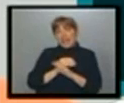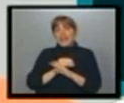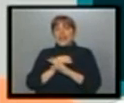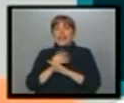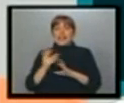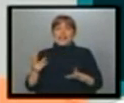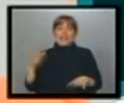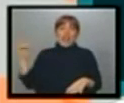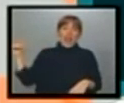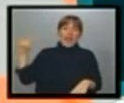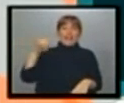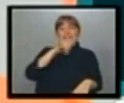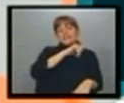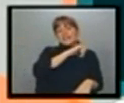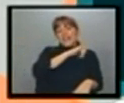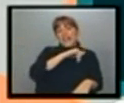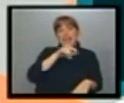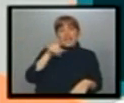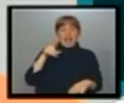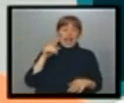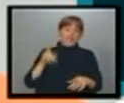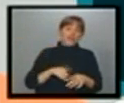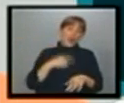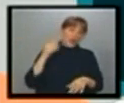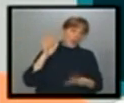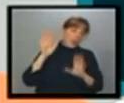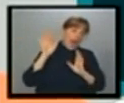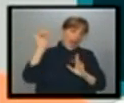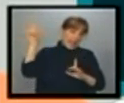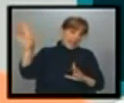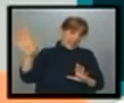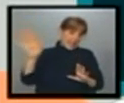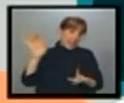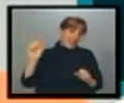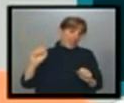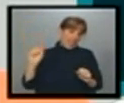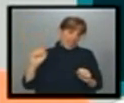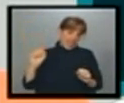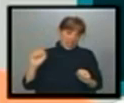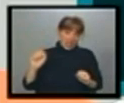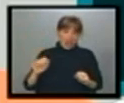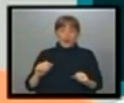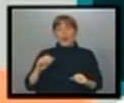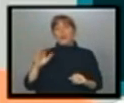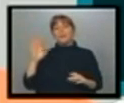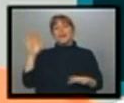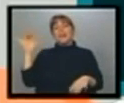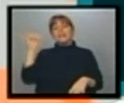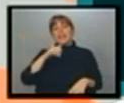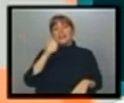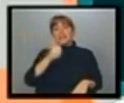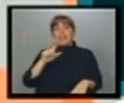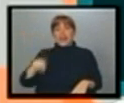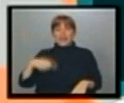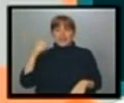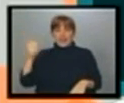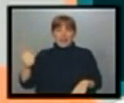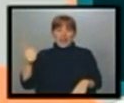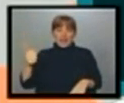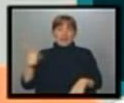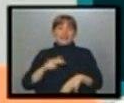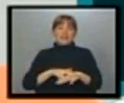descampado como Ezeiza. Sí, pero ya estás acostumbrado, ¿no? Sí. Si vivís en Ezeiza, es más abierto. 6.6 es la temperatura hasta ahora, en realidad la